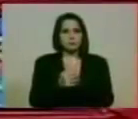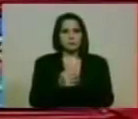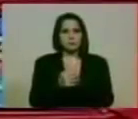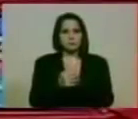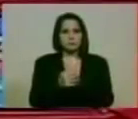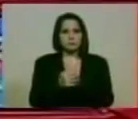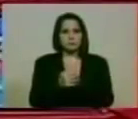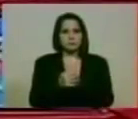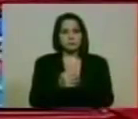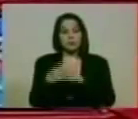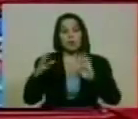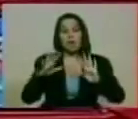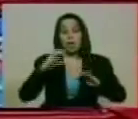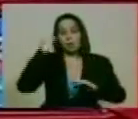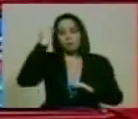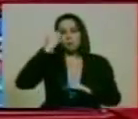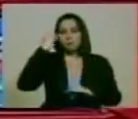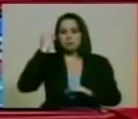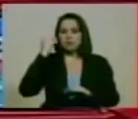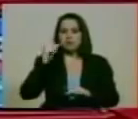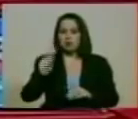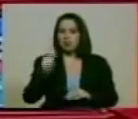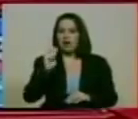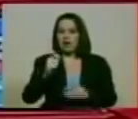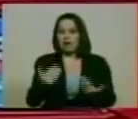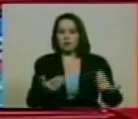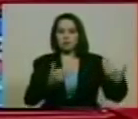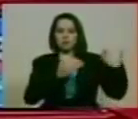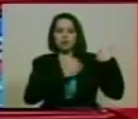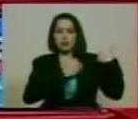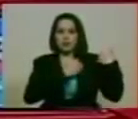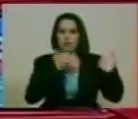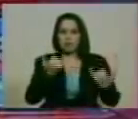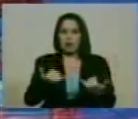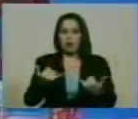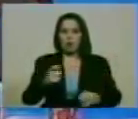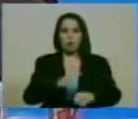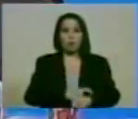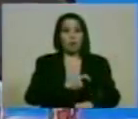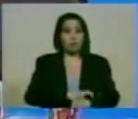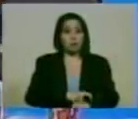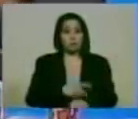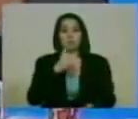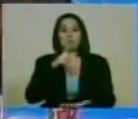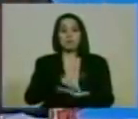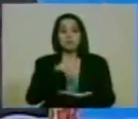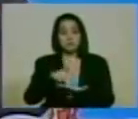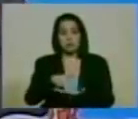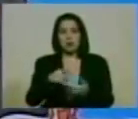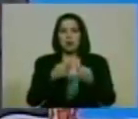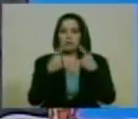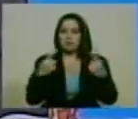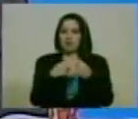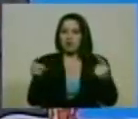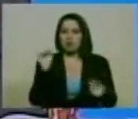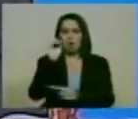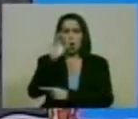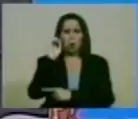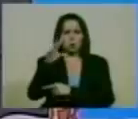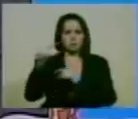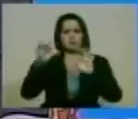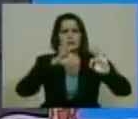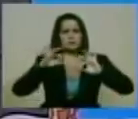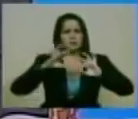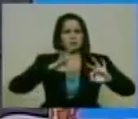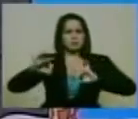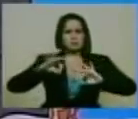Creo que es la tarea de ahora, del momento. Yo he venido participando en un conjunto de congresos, preparando las